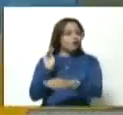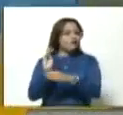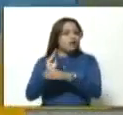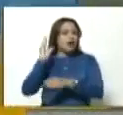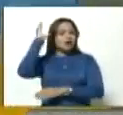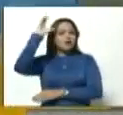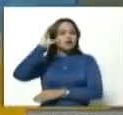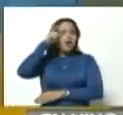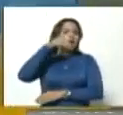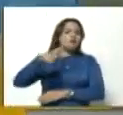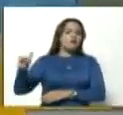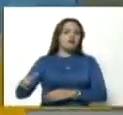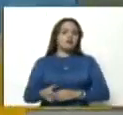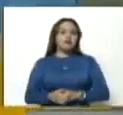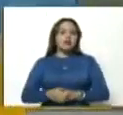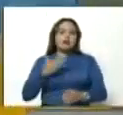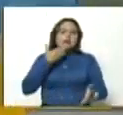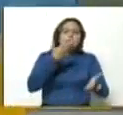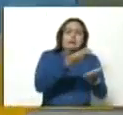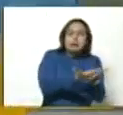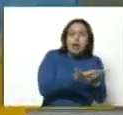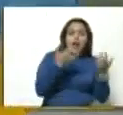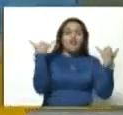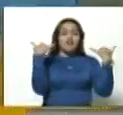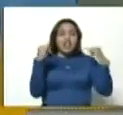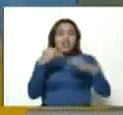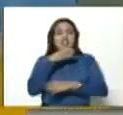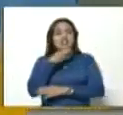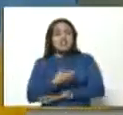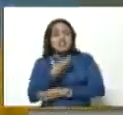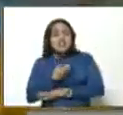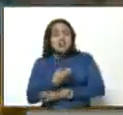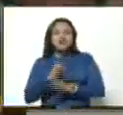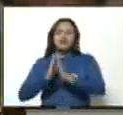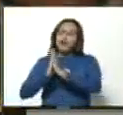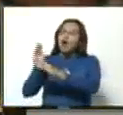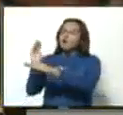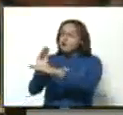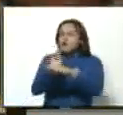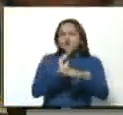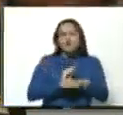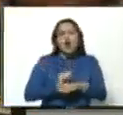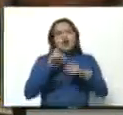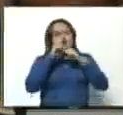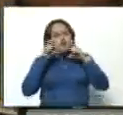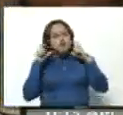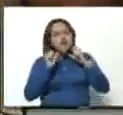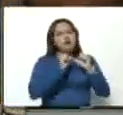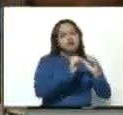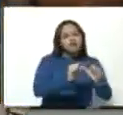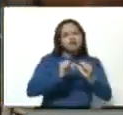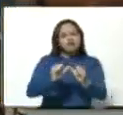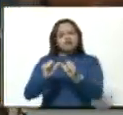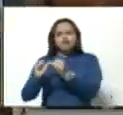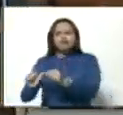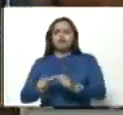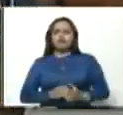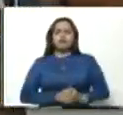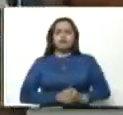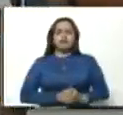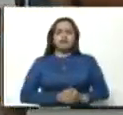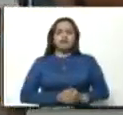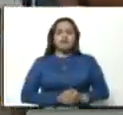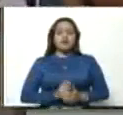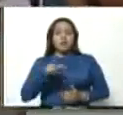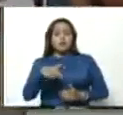pueblo. Lo pedimos durante la fiesta decembrina, que nos cuidáramos, que no dejáramos de usar la mascarilla, en lo posible tratáramos